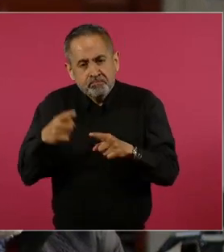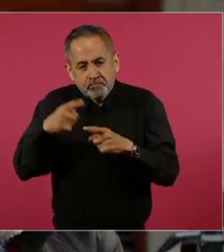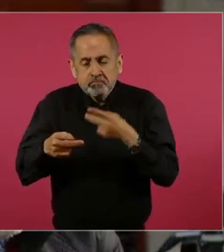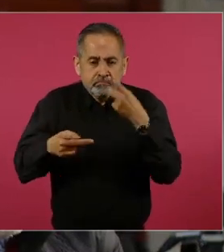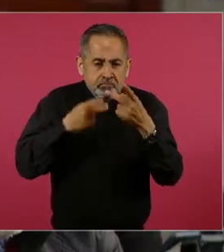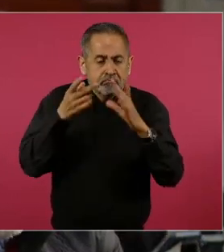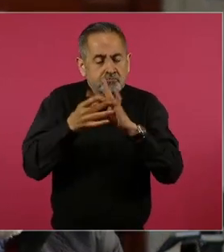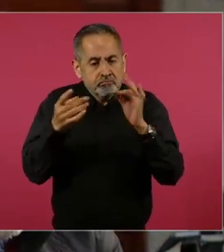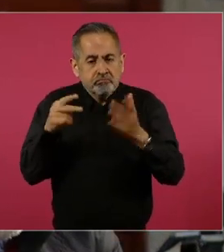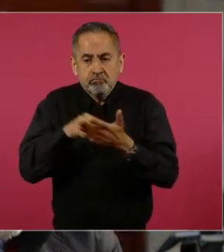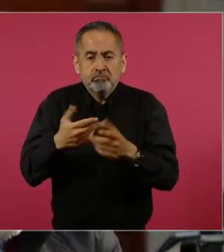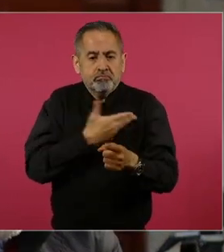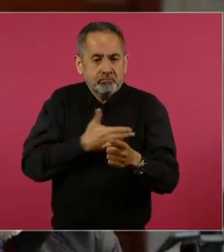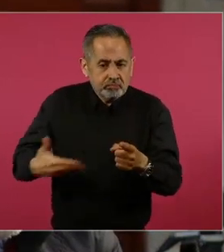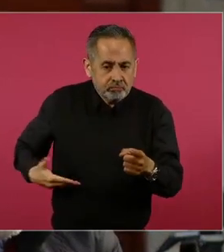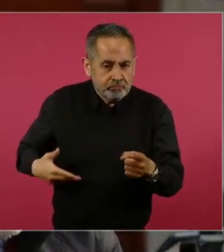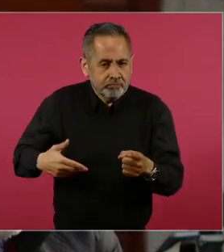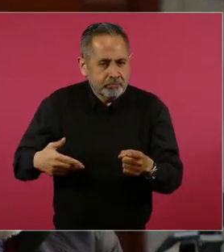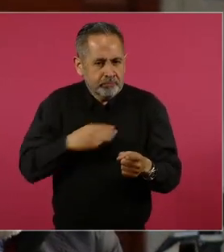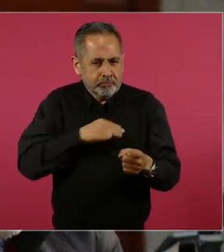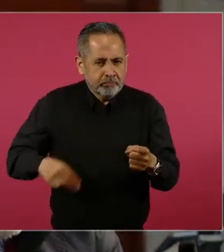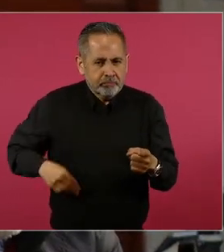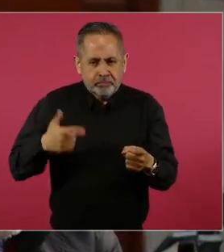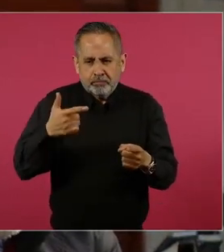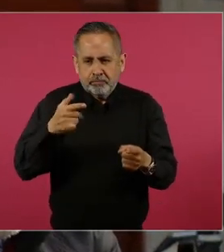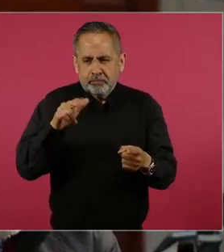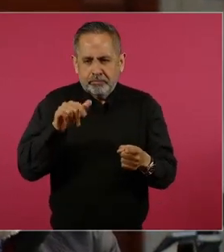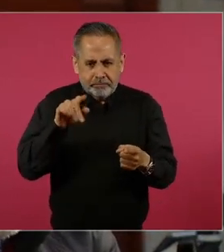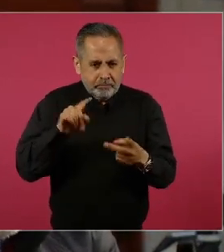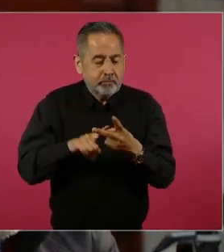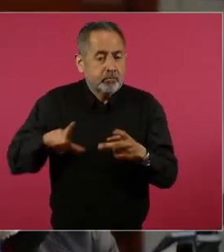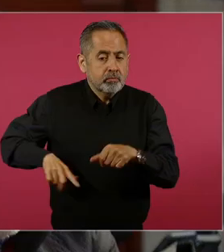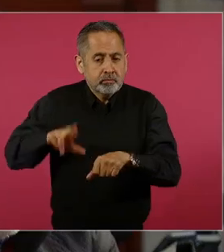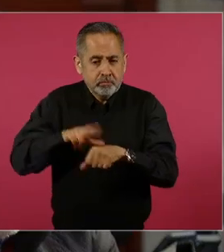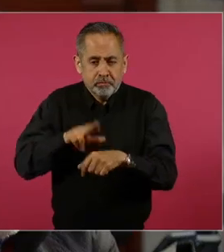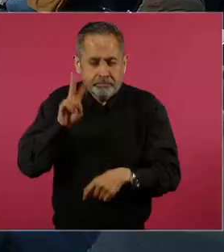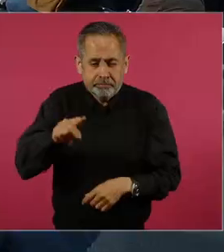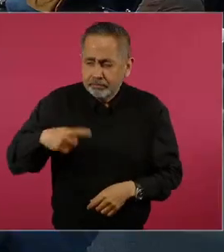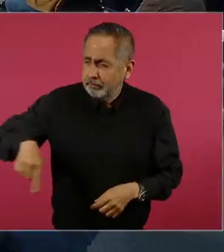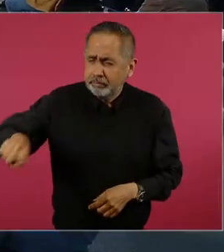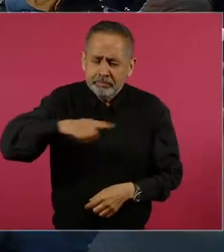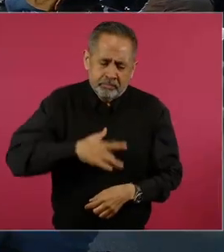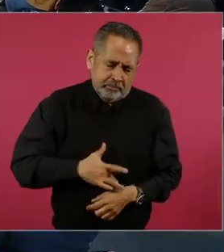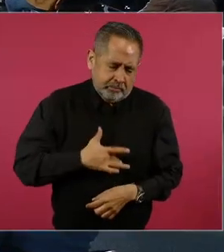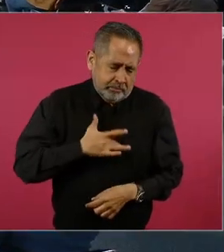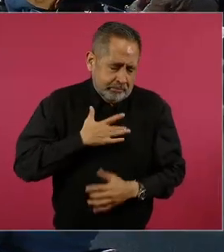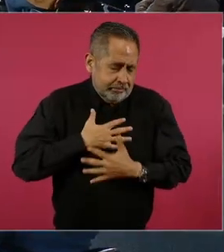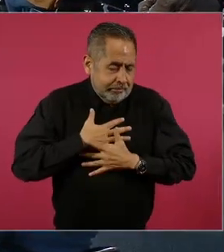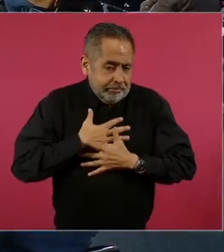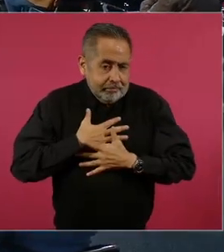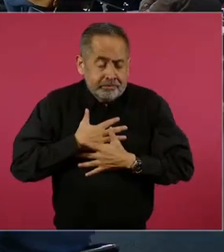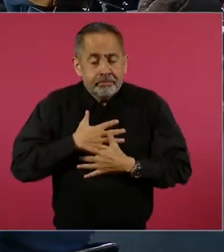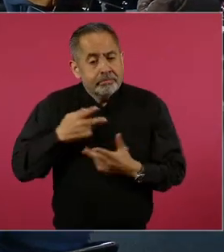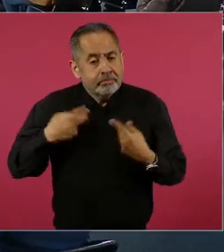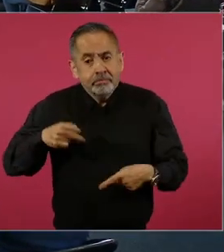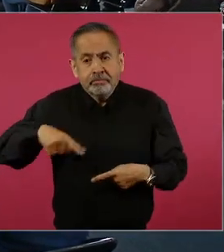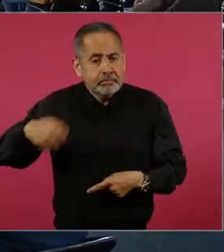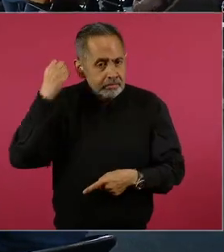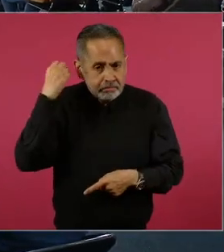pronunciamientos desde el presidente municipal de Guelatao, nuestro gobernador, que expresó el sentimiento de muchos oaxaqueños,